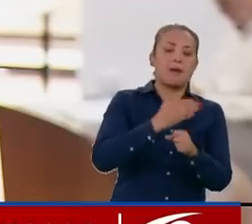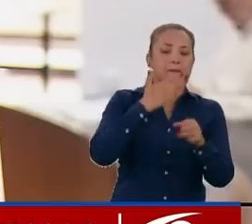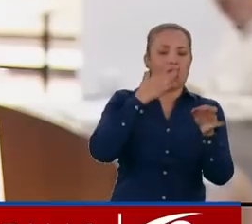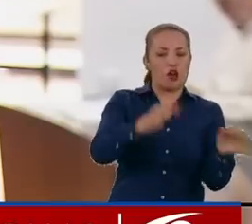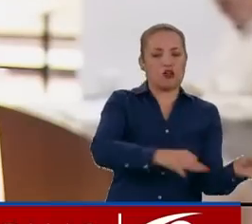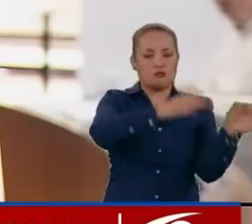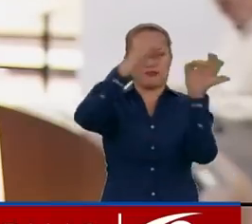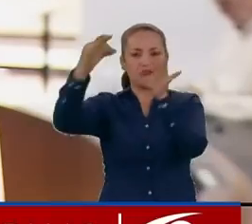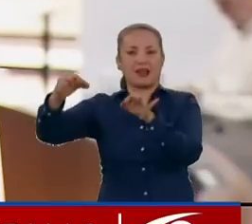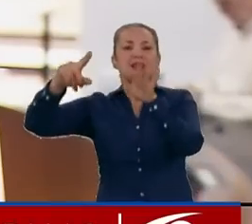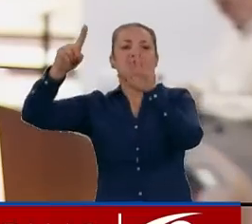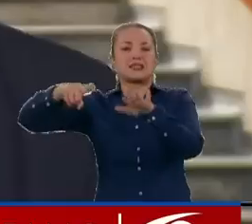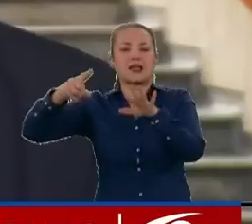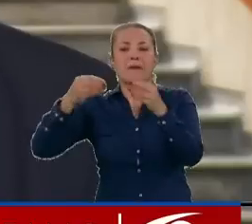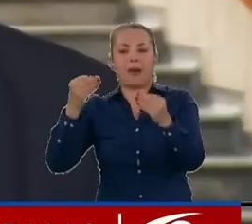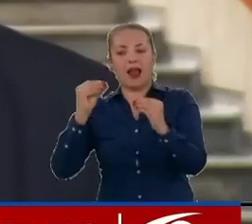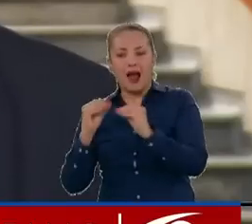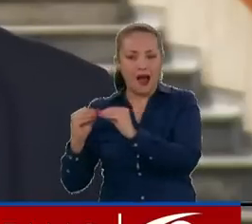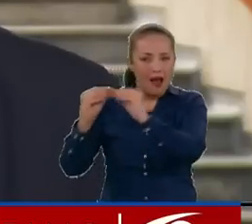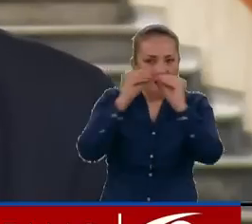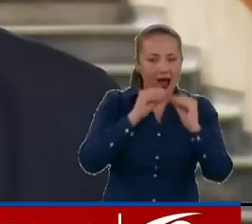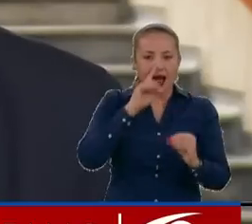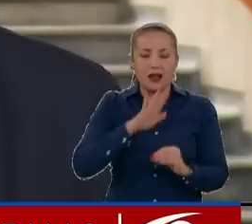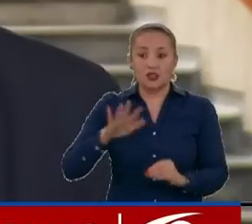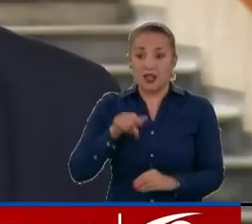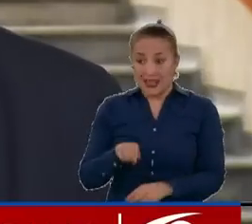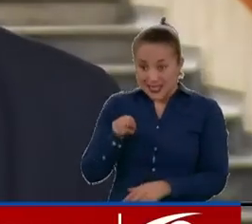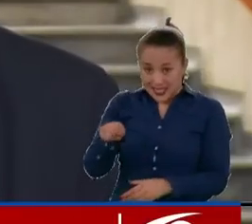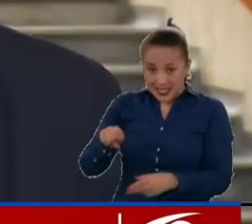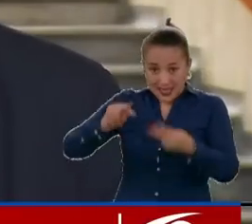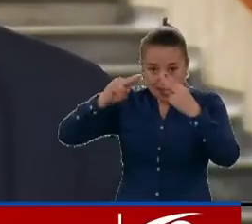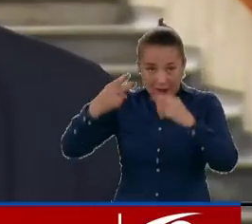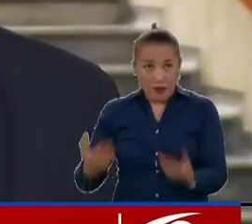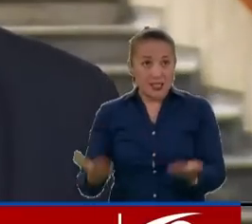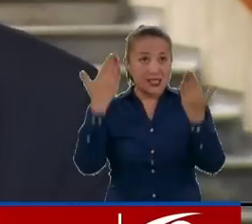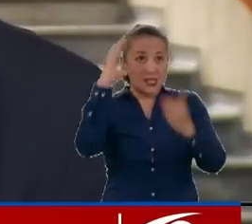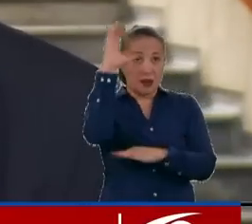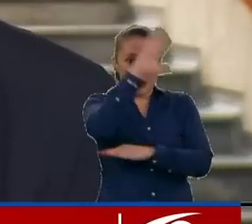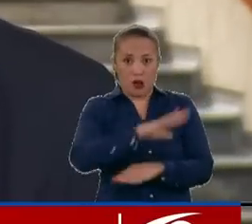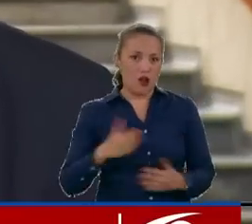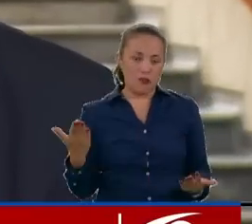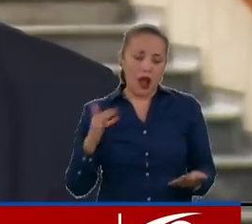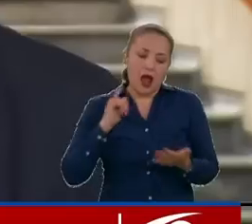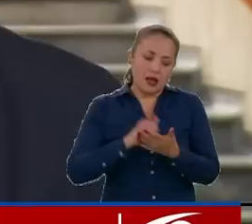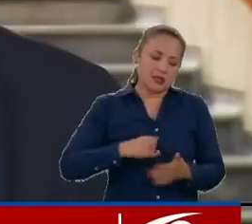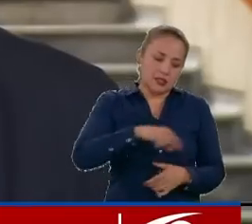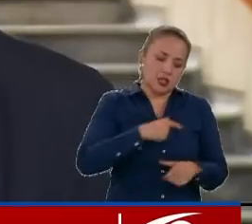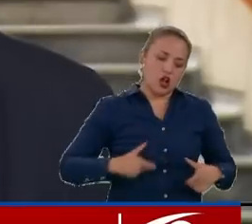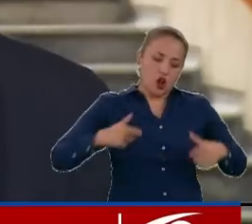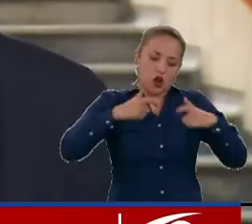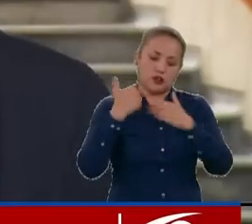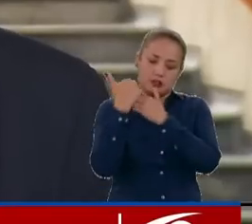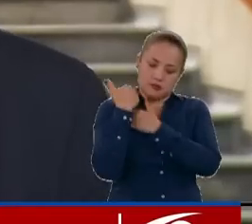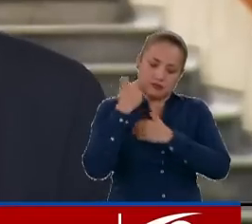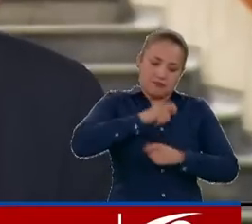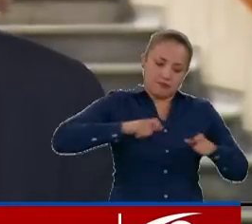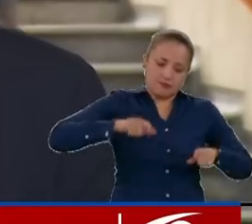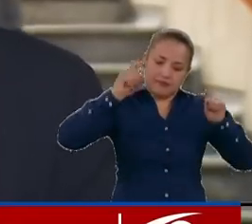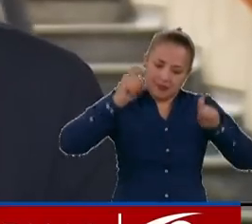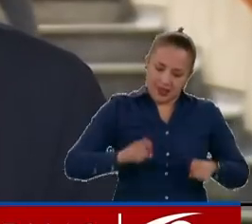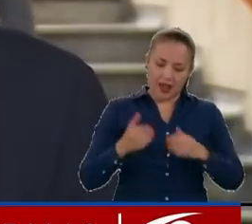legislatura y hagan un consenso nacional. Son reformas que no le ayudan al país. Y ante eso los congresistas tenemos que ser responsables